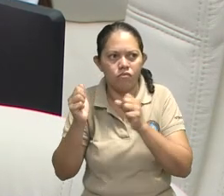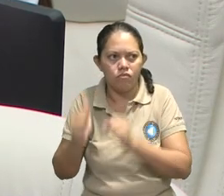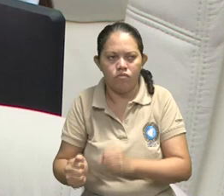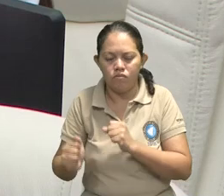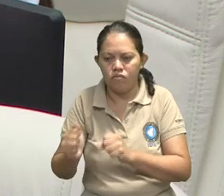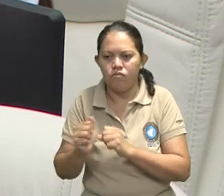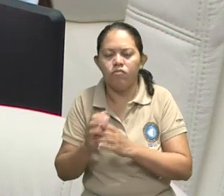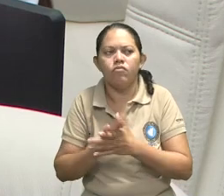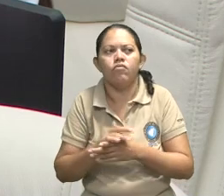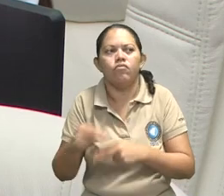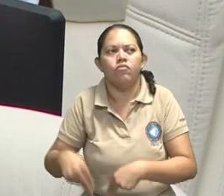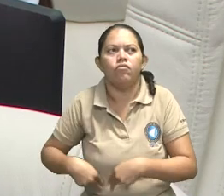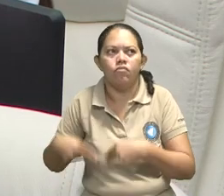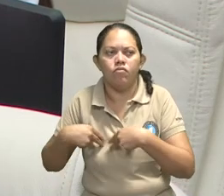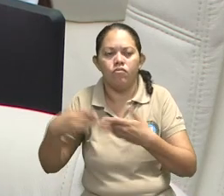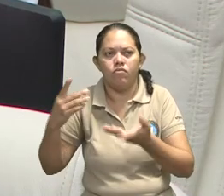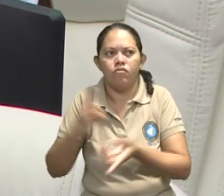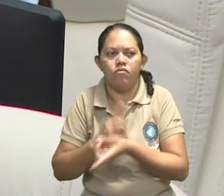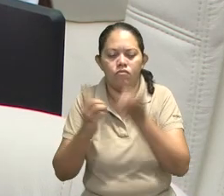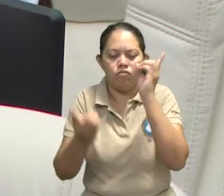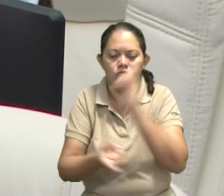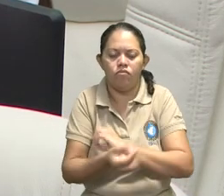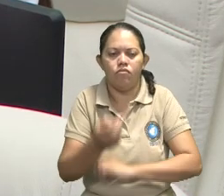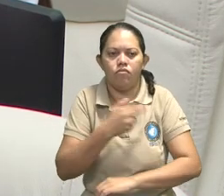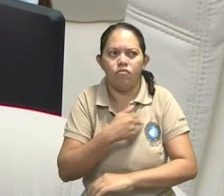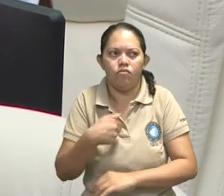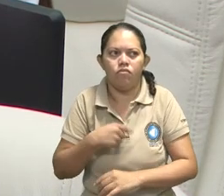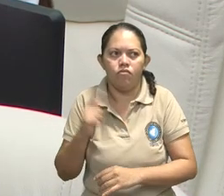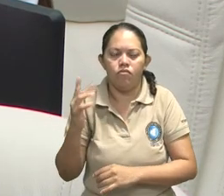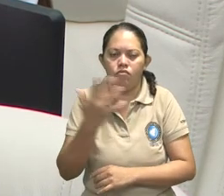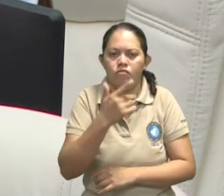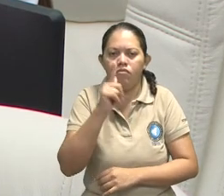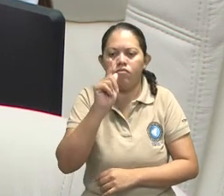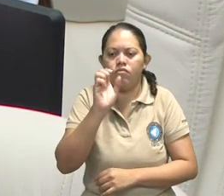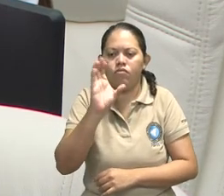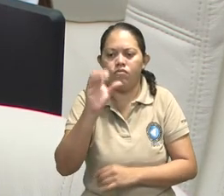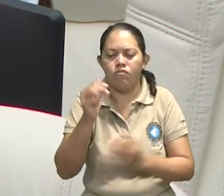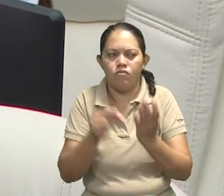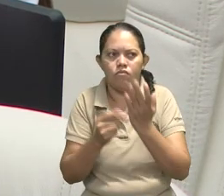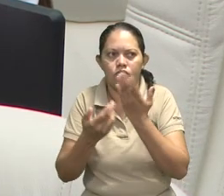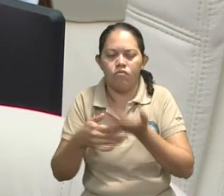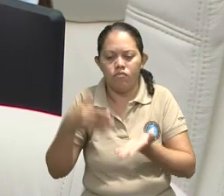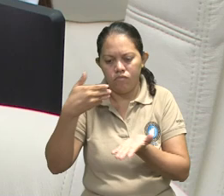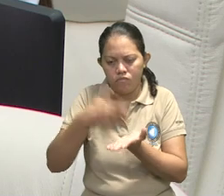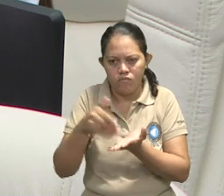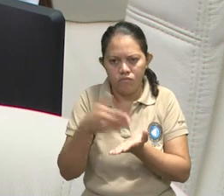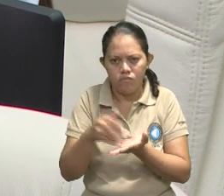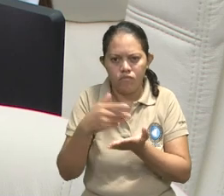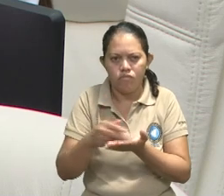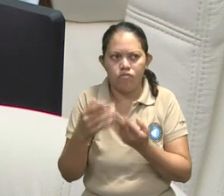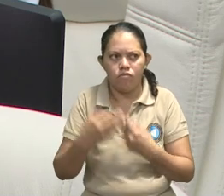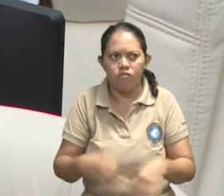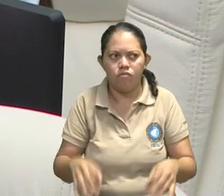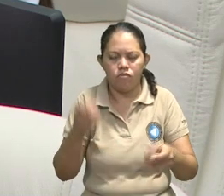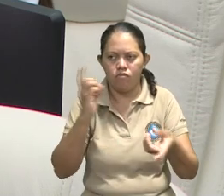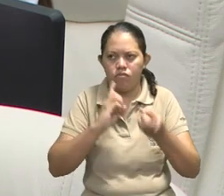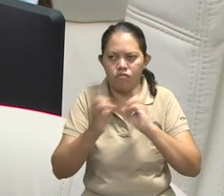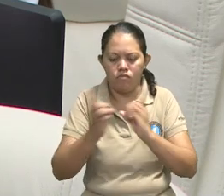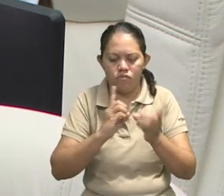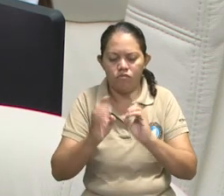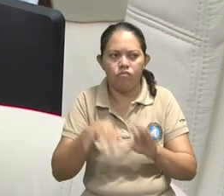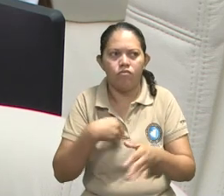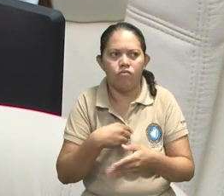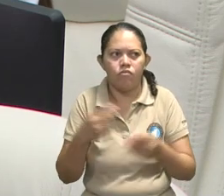ley se relaciona con la modernización del marco regulatorio que rige a Telcor, ya que esto facilitará las inversiones, generará competencia